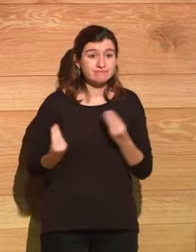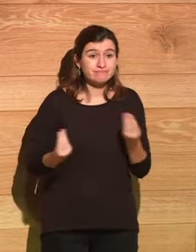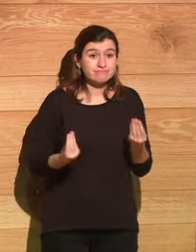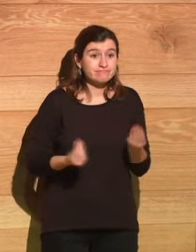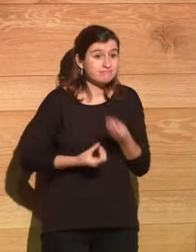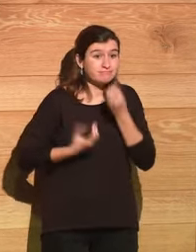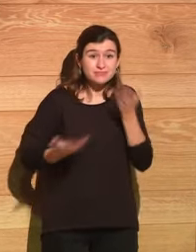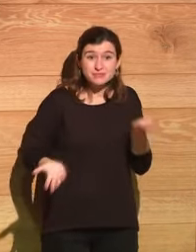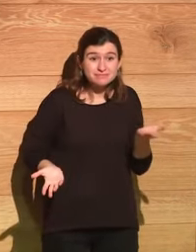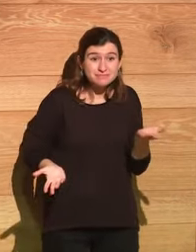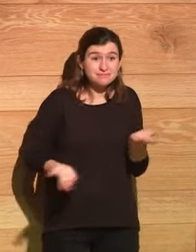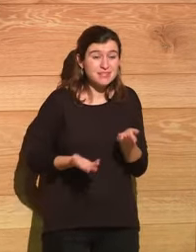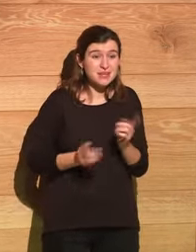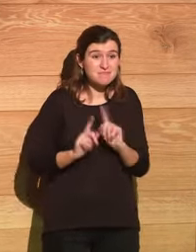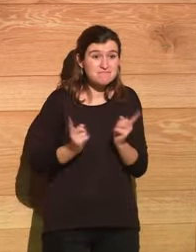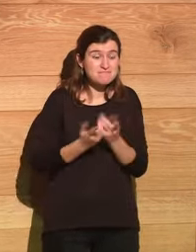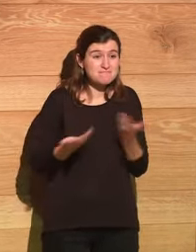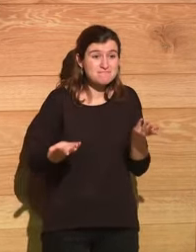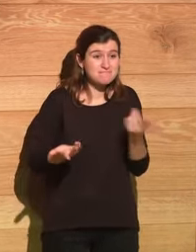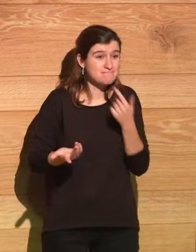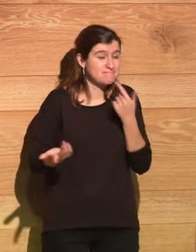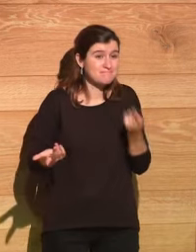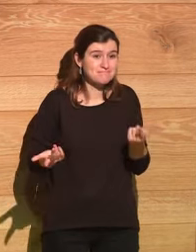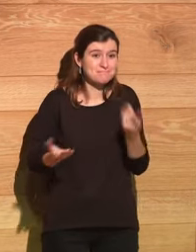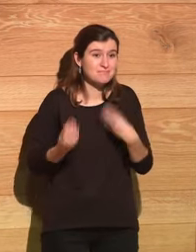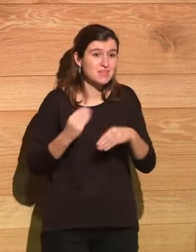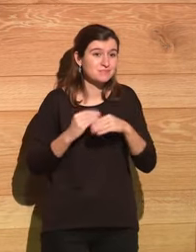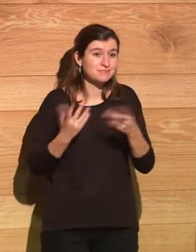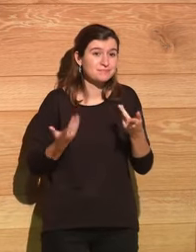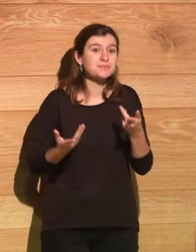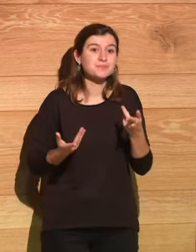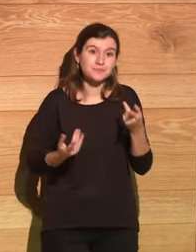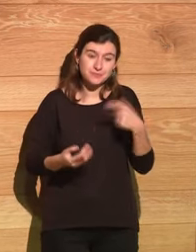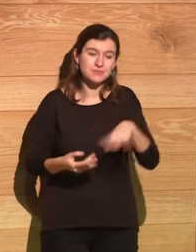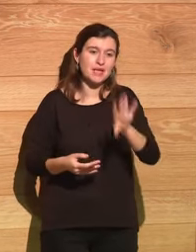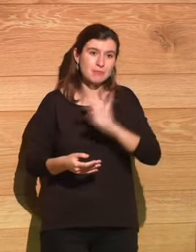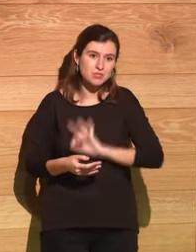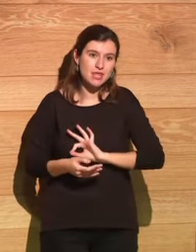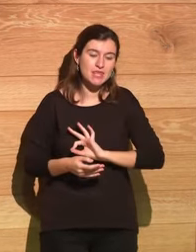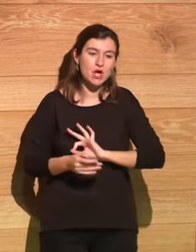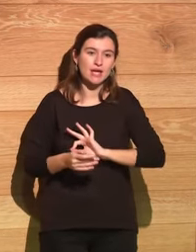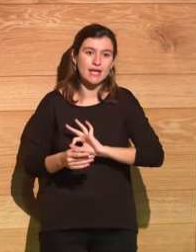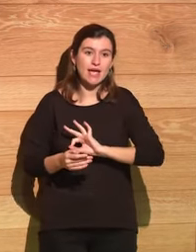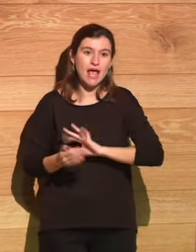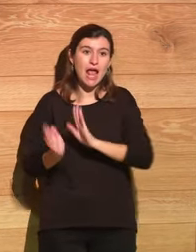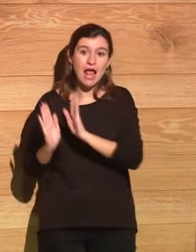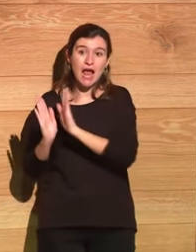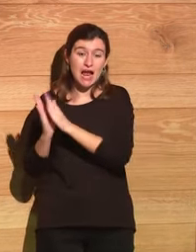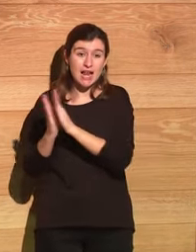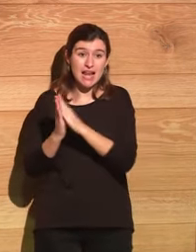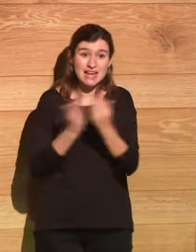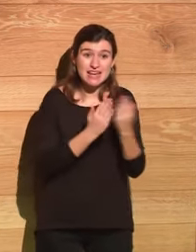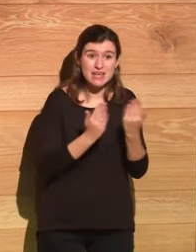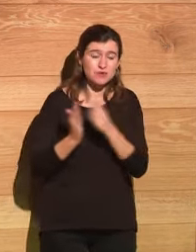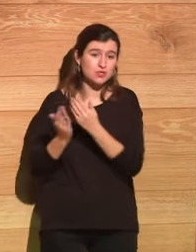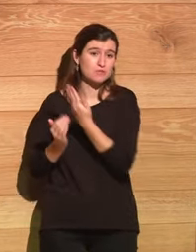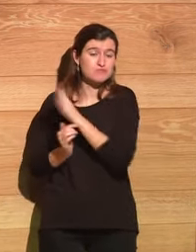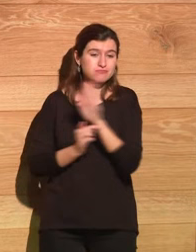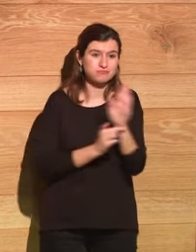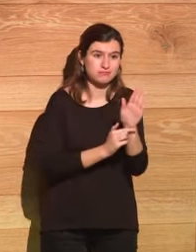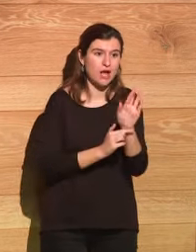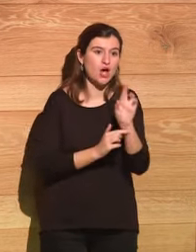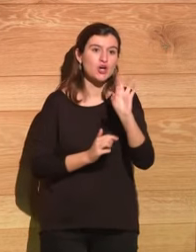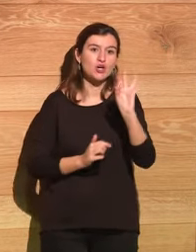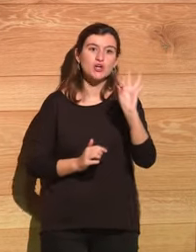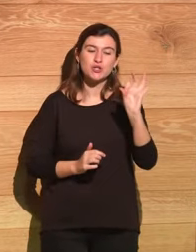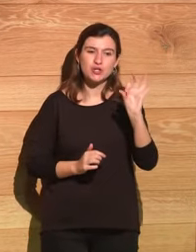Y bueno, poco más tengo que decir. Efectivamente, hemos decidido que la colección se inicie con Rosa